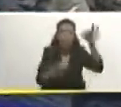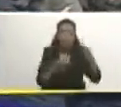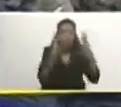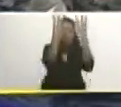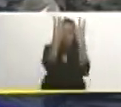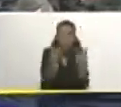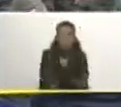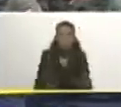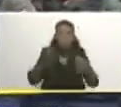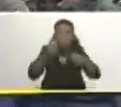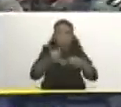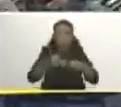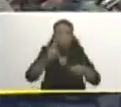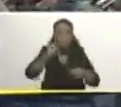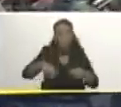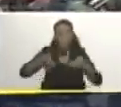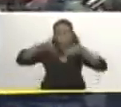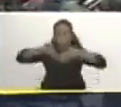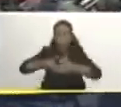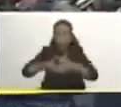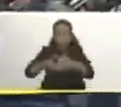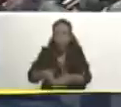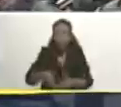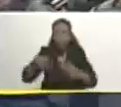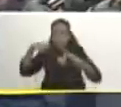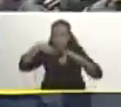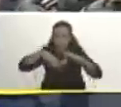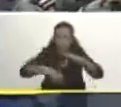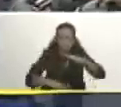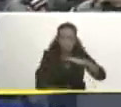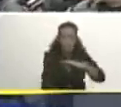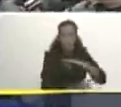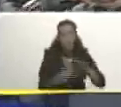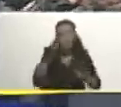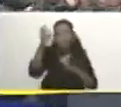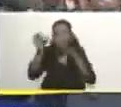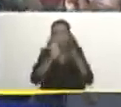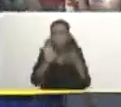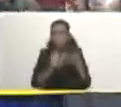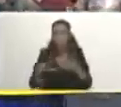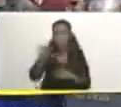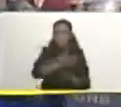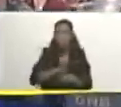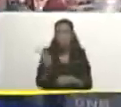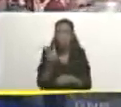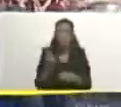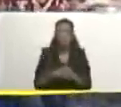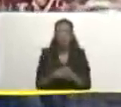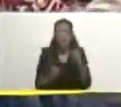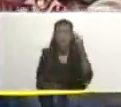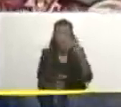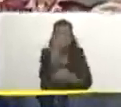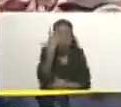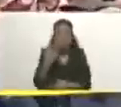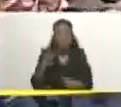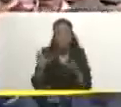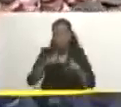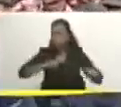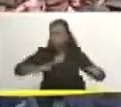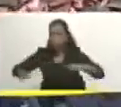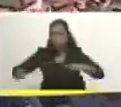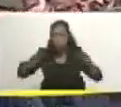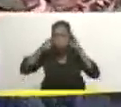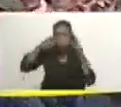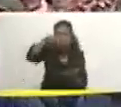el resguardo marítimo, en la seguridad de instalaciones básicas y estratégicas del Estado, en la creación de los comandos